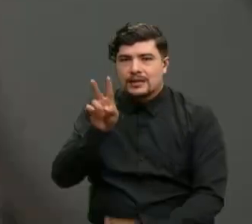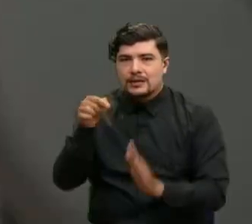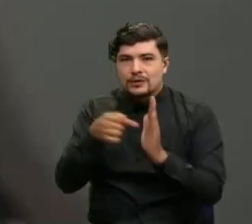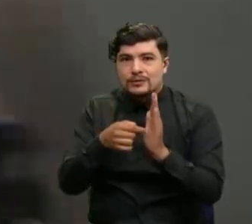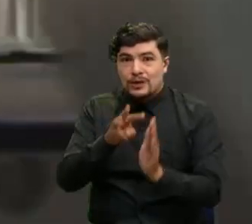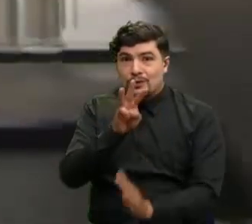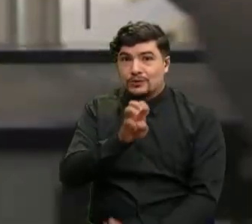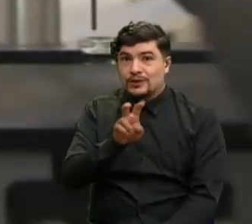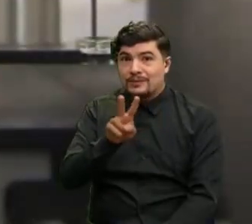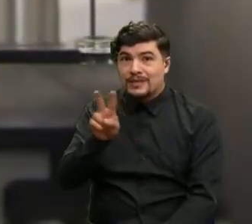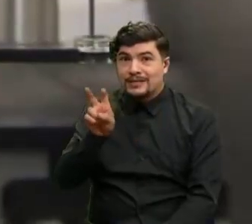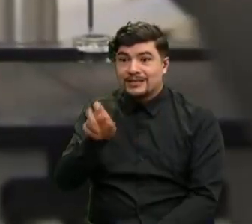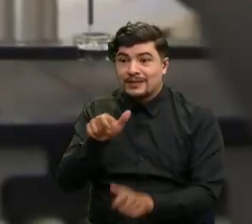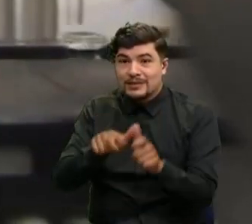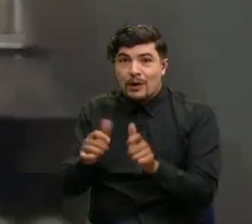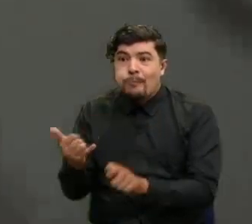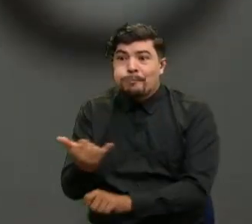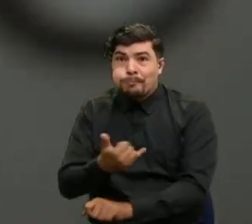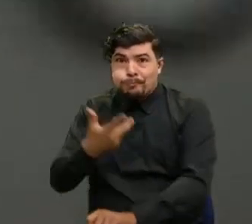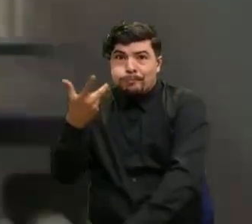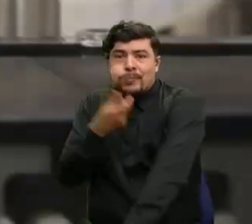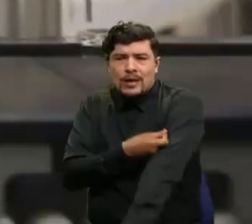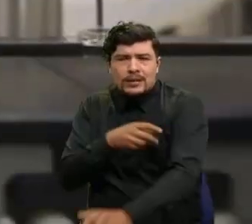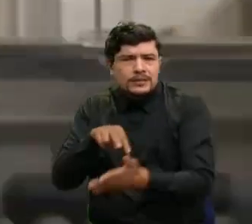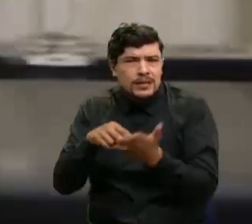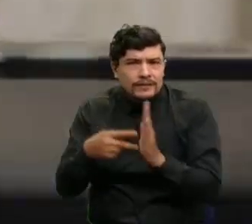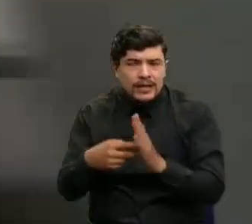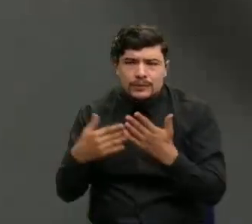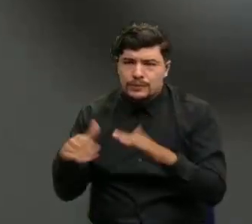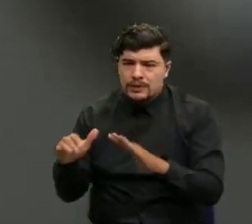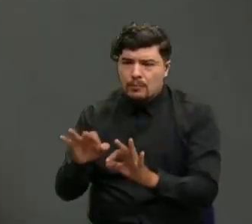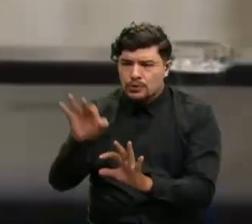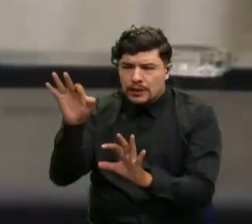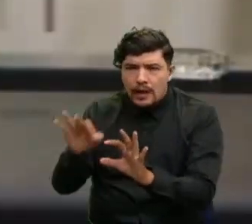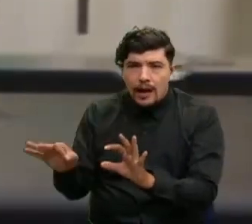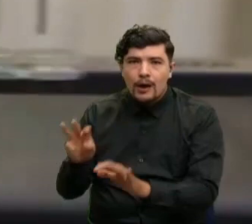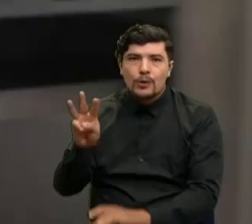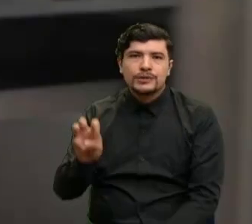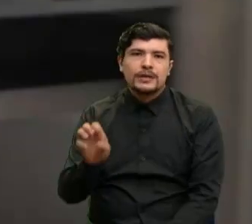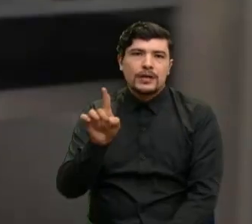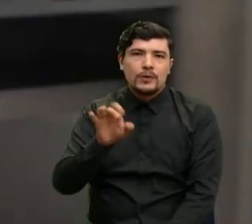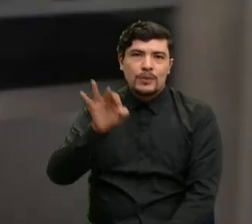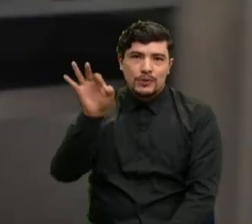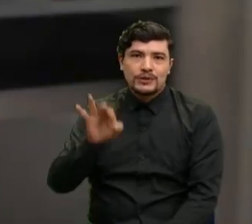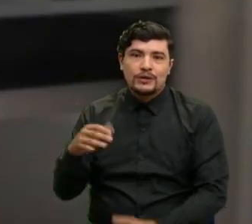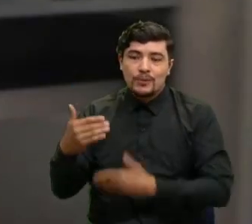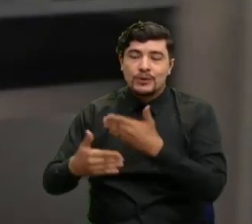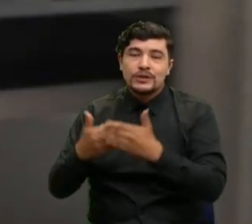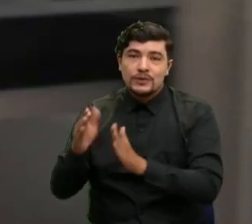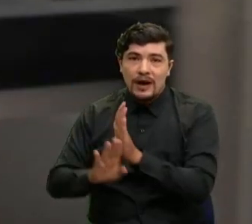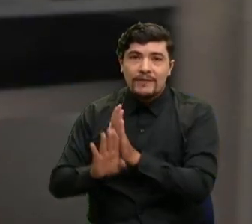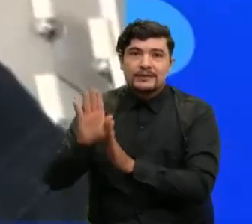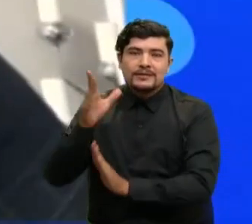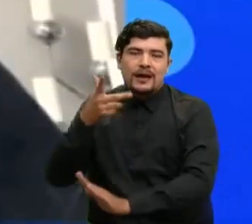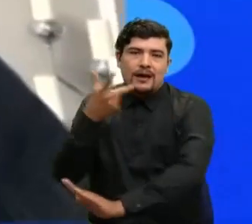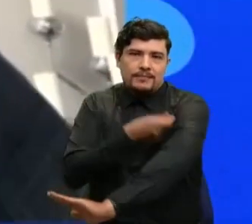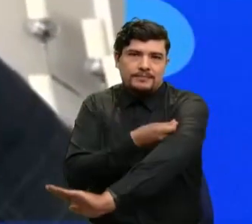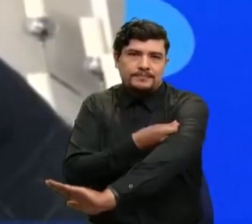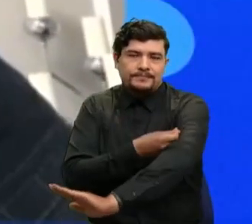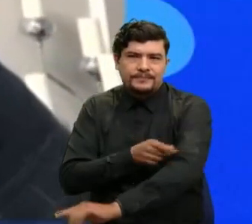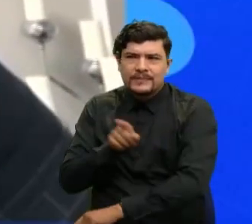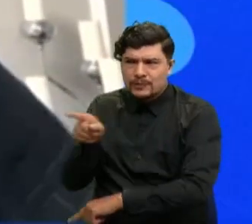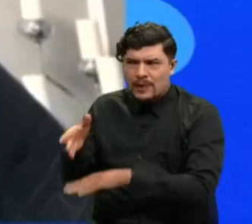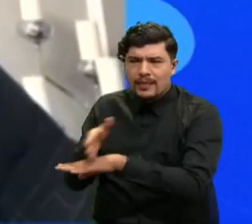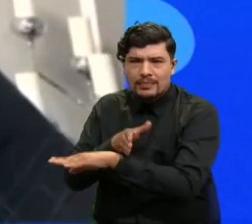1.062.827 dosis. Quiere decir que es un porcentaje del 81% de vacunación, como lo dice el doctor Juan José Rey.